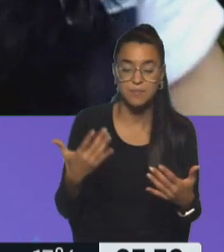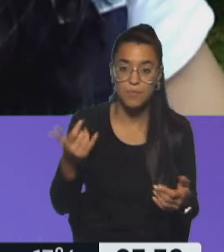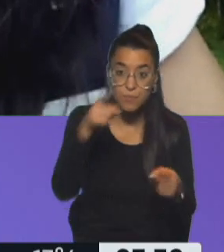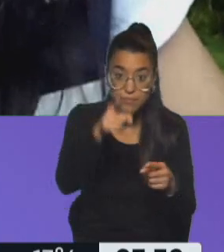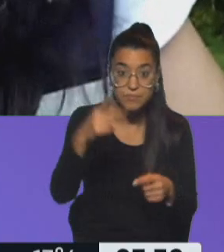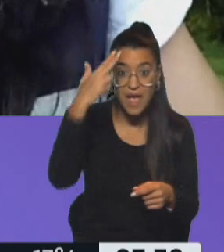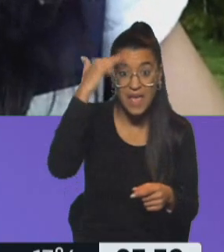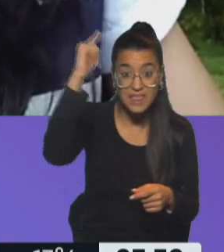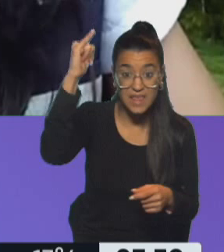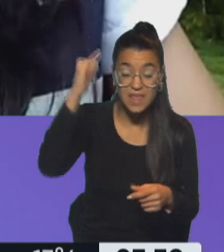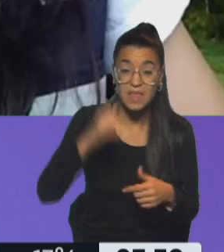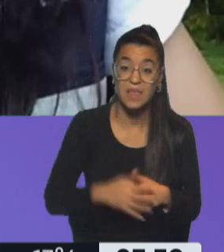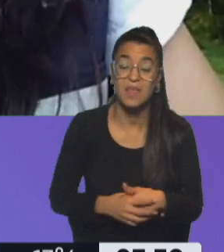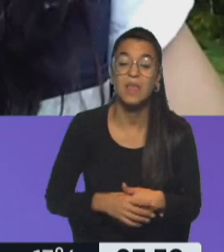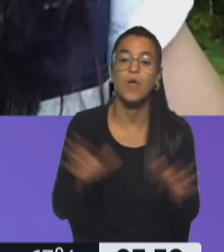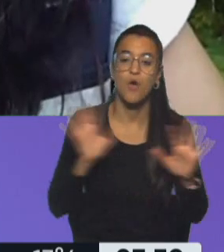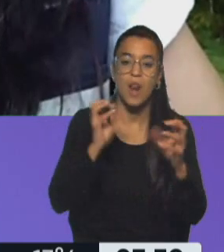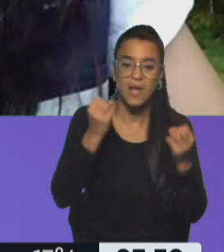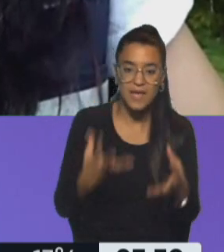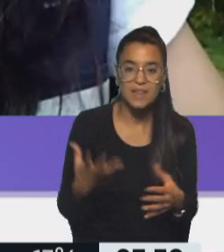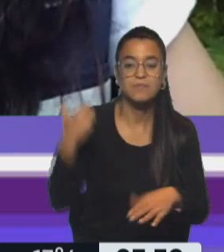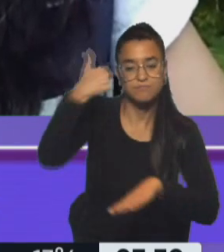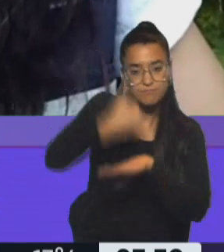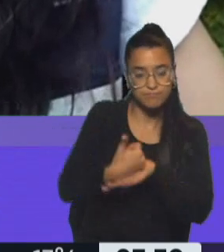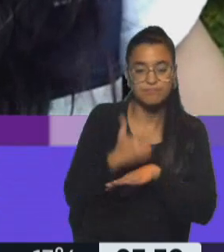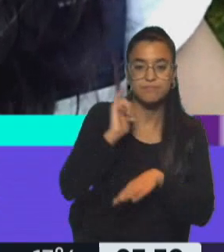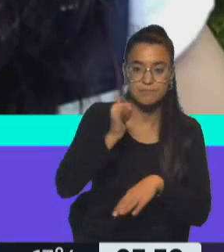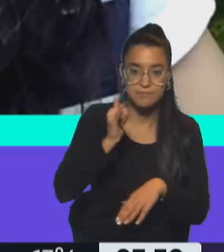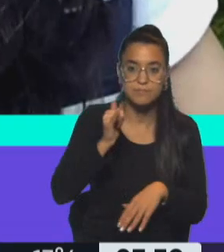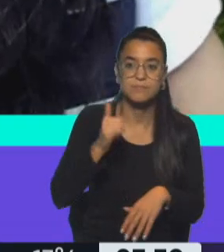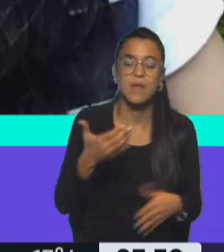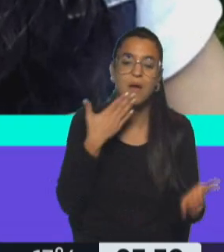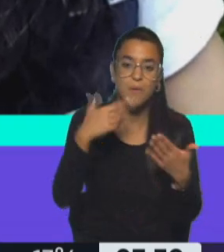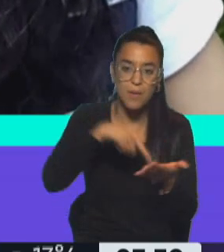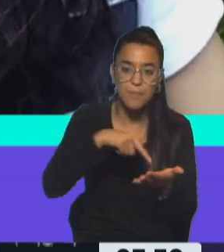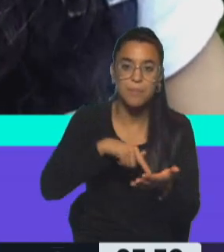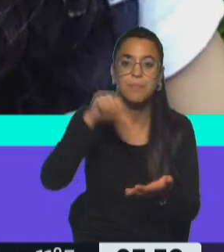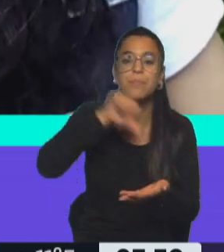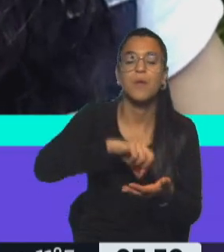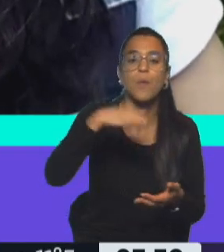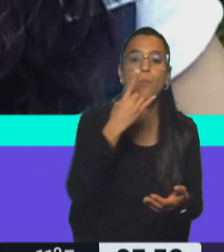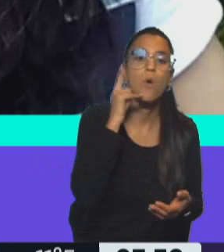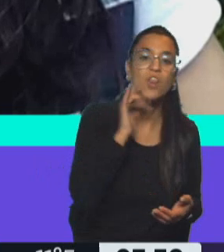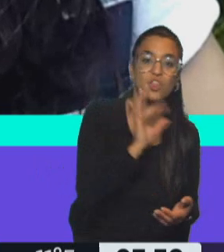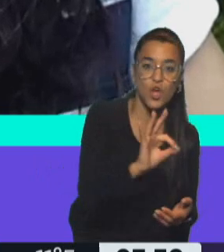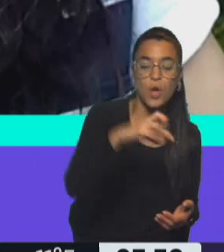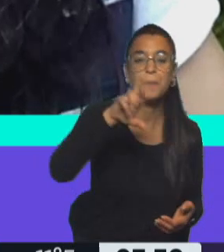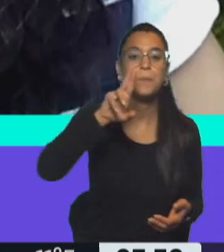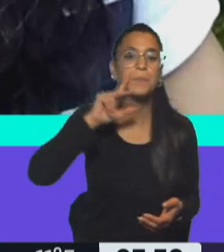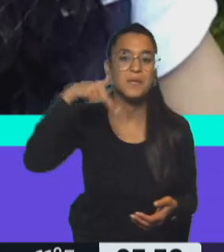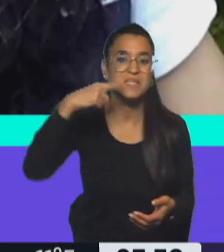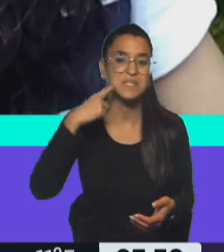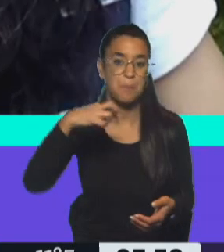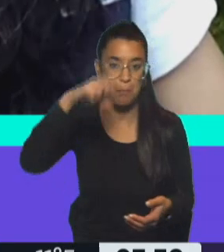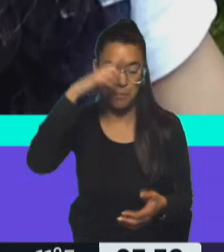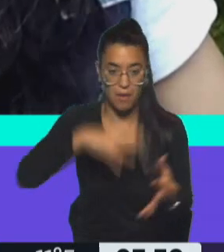Haití? ¿Qué tal? ¿Cómo están? Sí, estoy hablando con ustedes desde Puerto Príncipe. ¿Cuál es la situación,